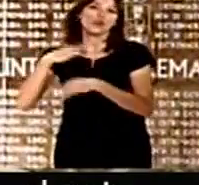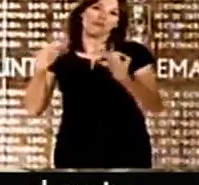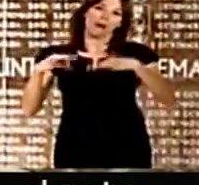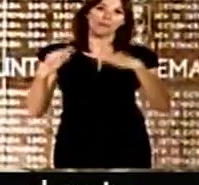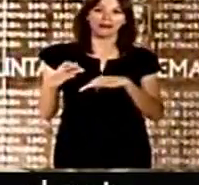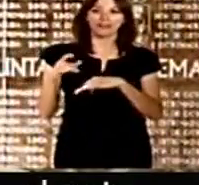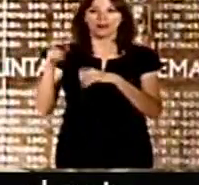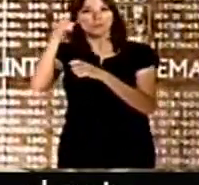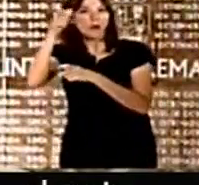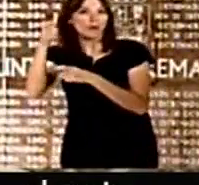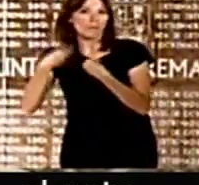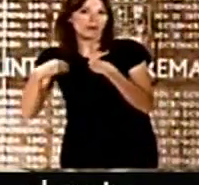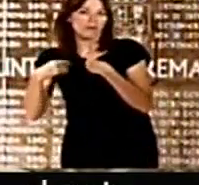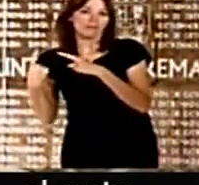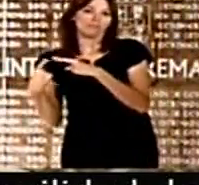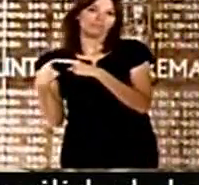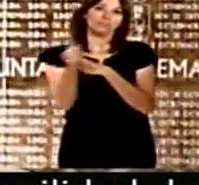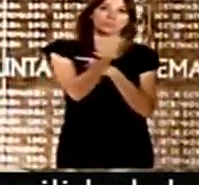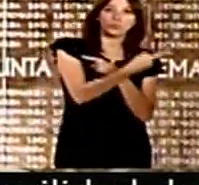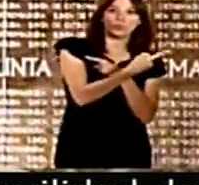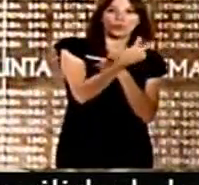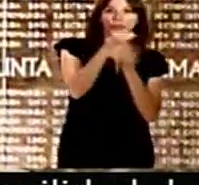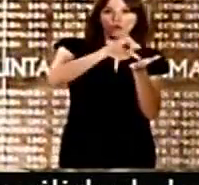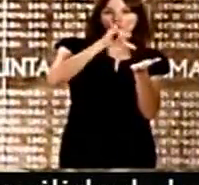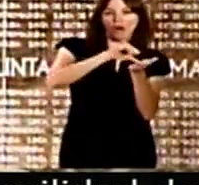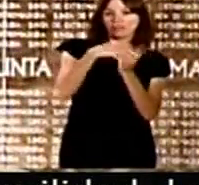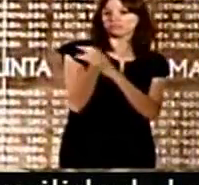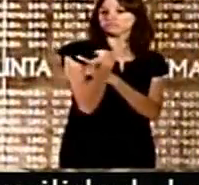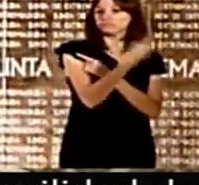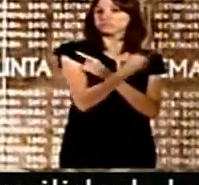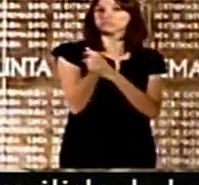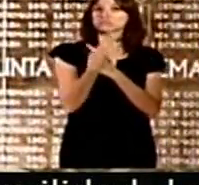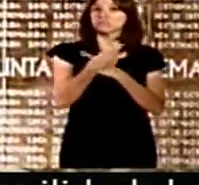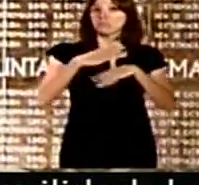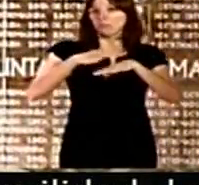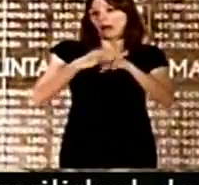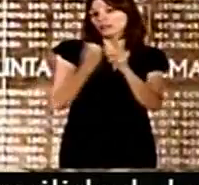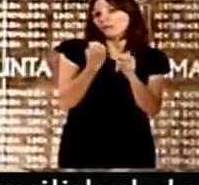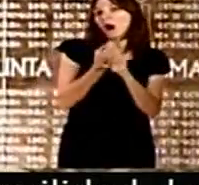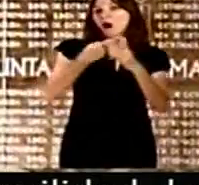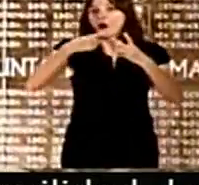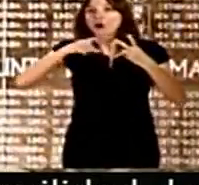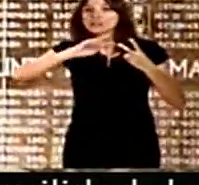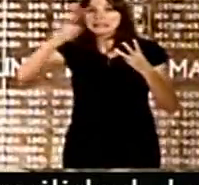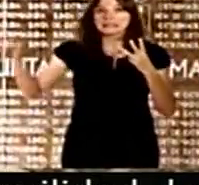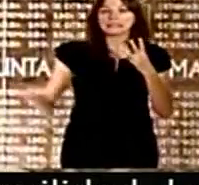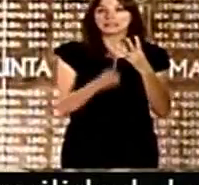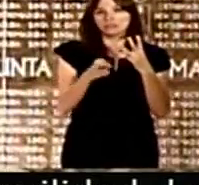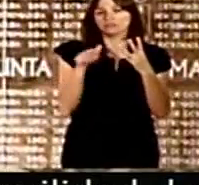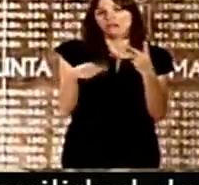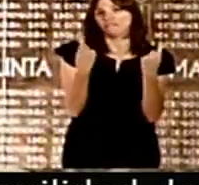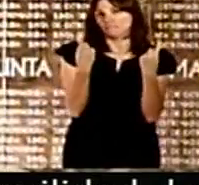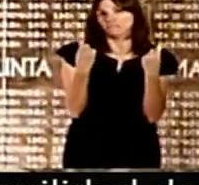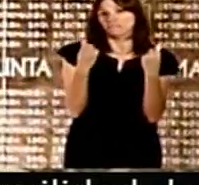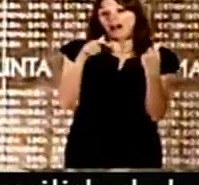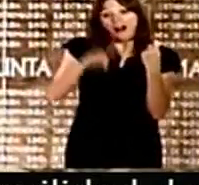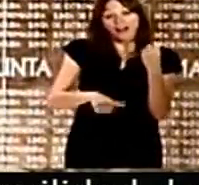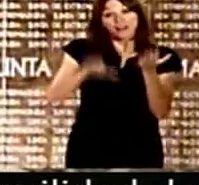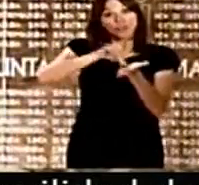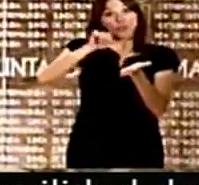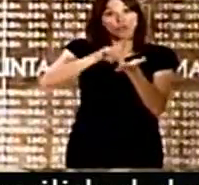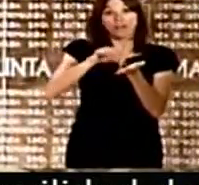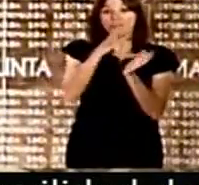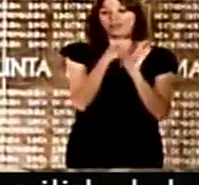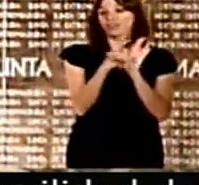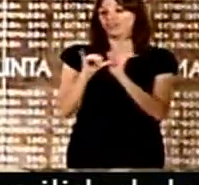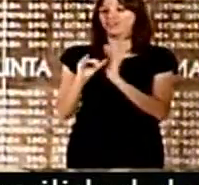más grandes para hacer actividades de la vida cotidiana y necesarias que aquellos que vivimos en ciudades las tenemos al pie